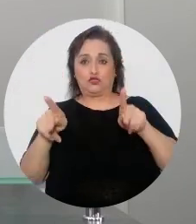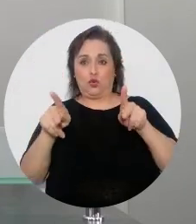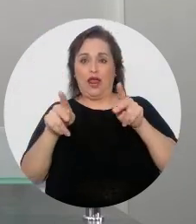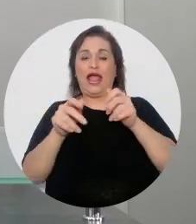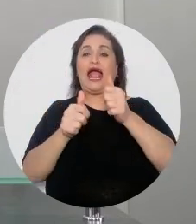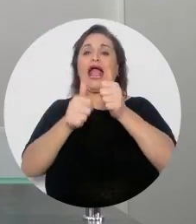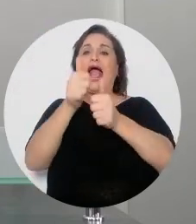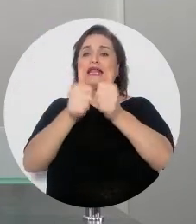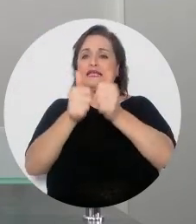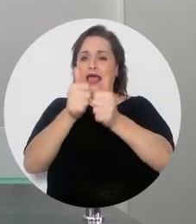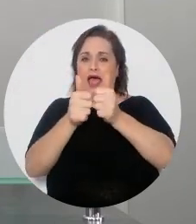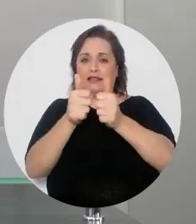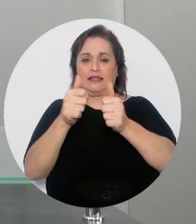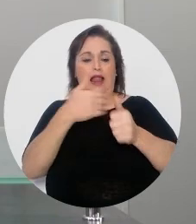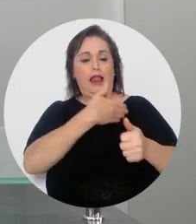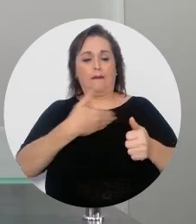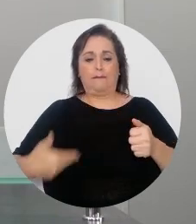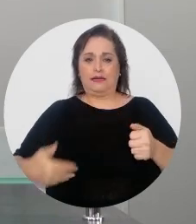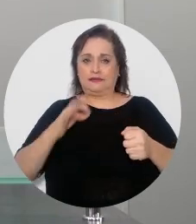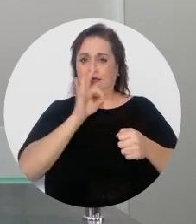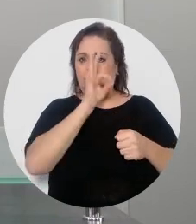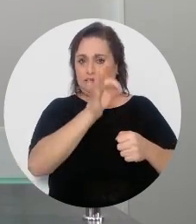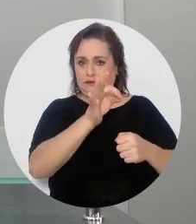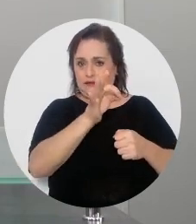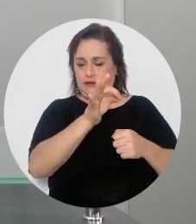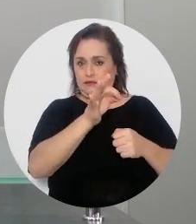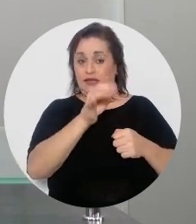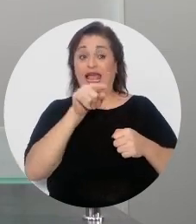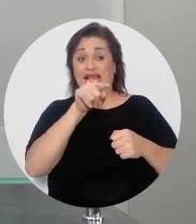persona candidata a la presidencia de la República.